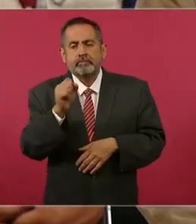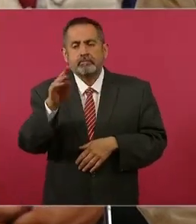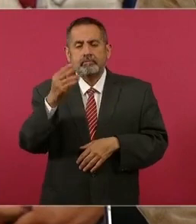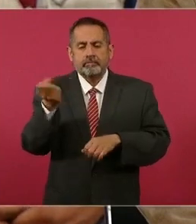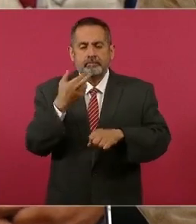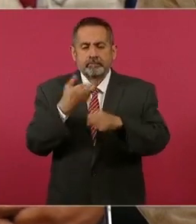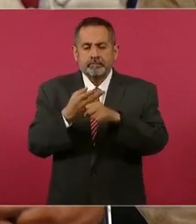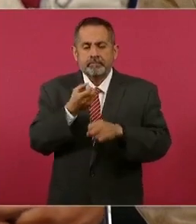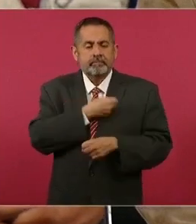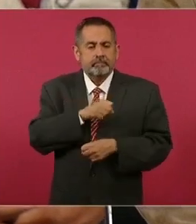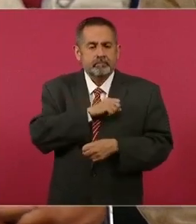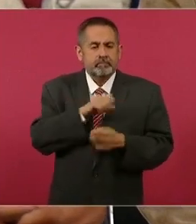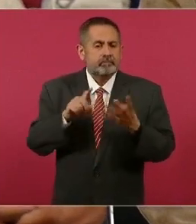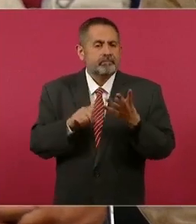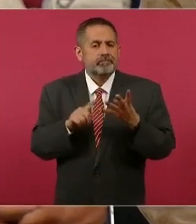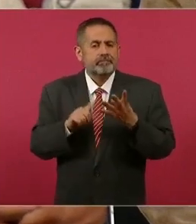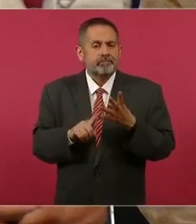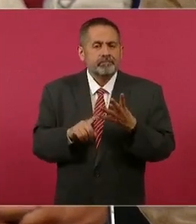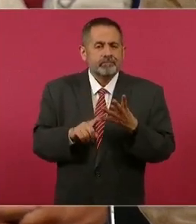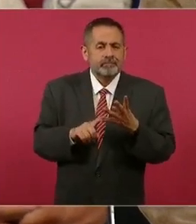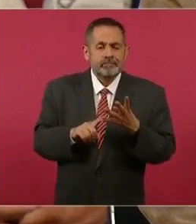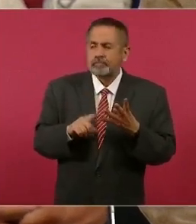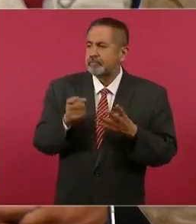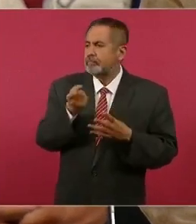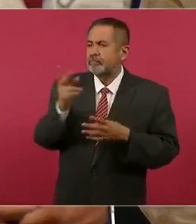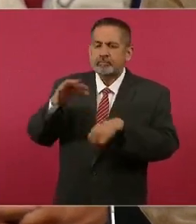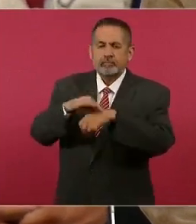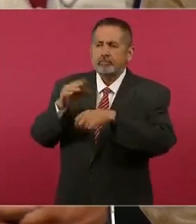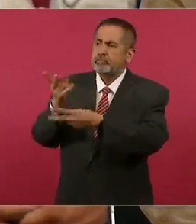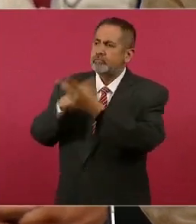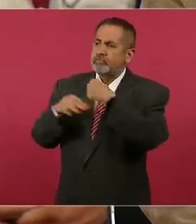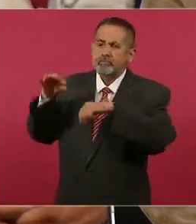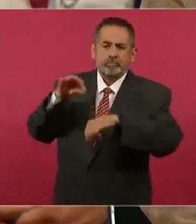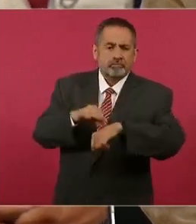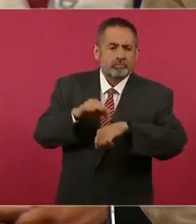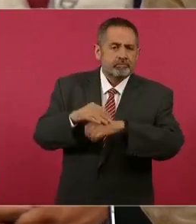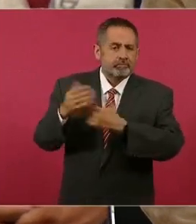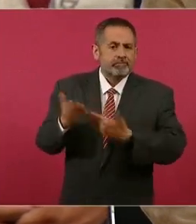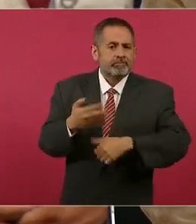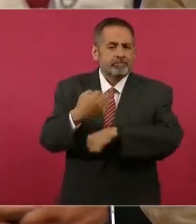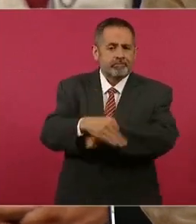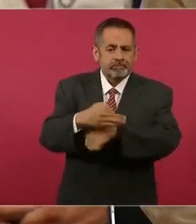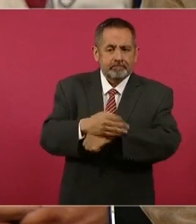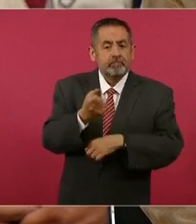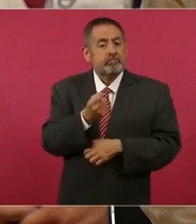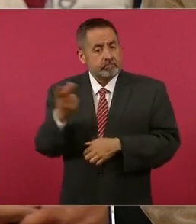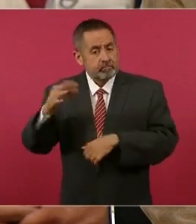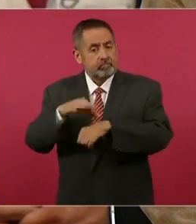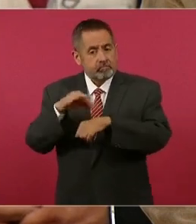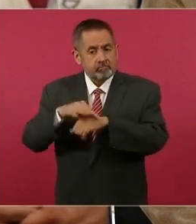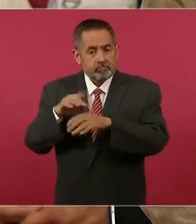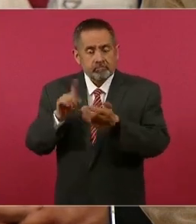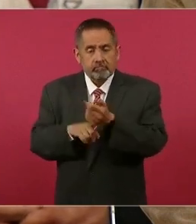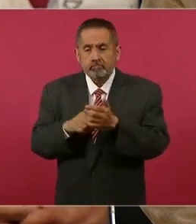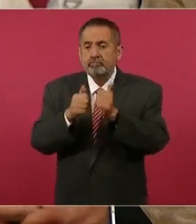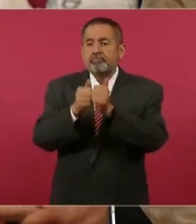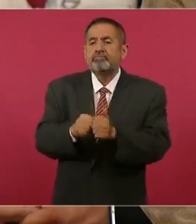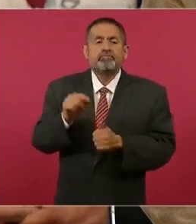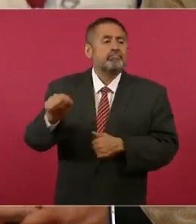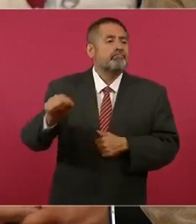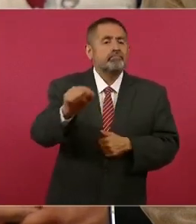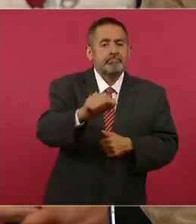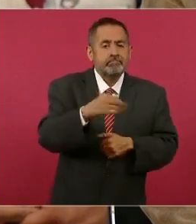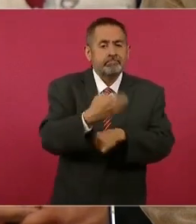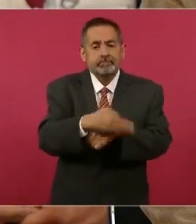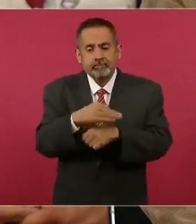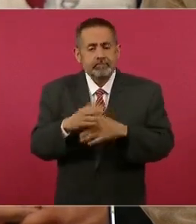subsecretario de Salud, el tema de los residentes médicos, porque últimamente ha habido algunas manifestaciones de médicos y sí residentes médicos,